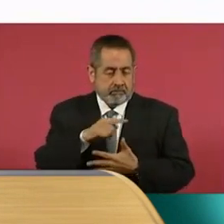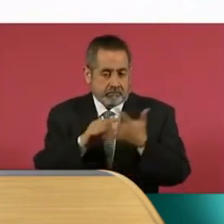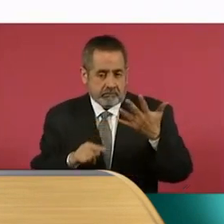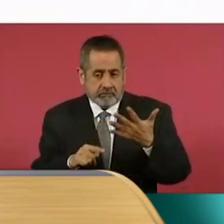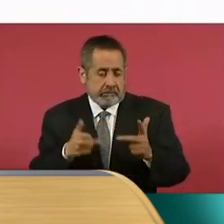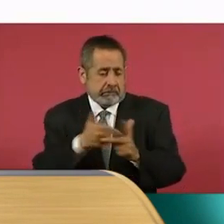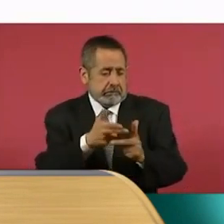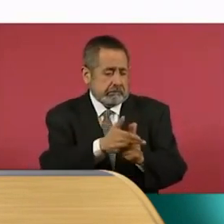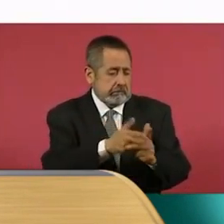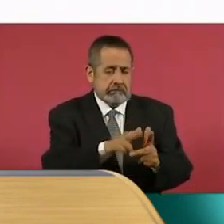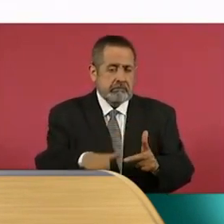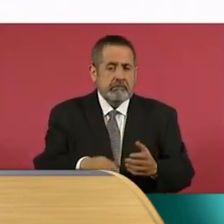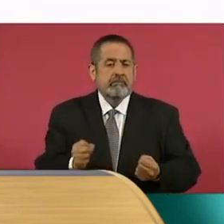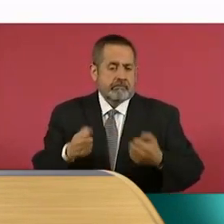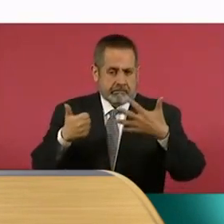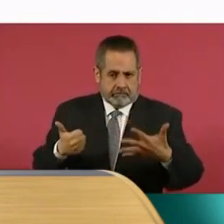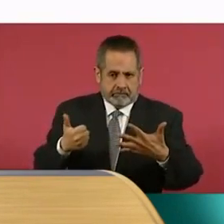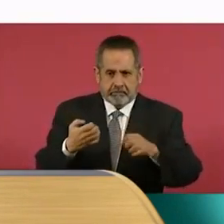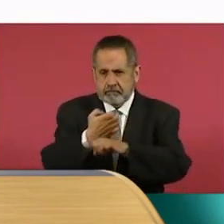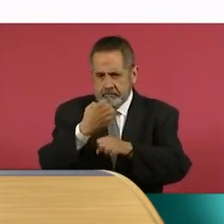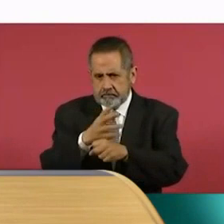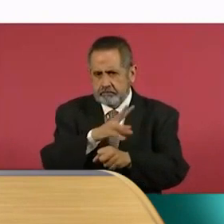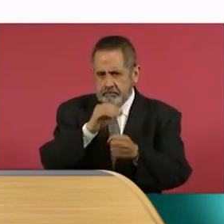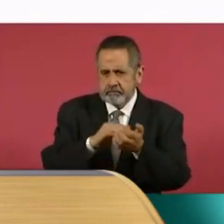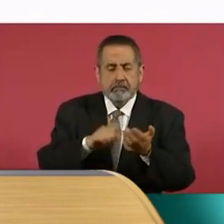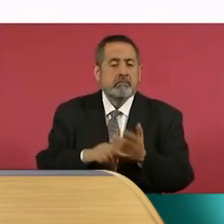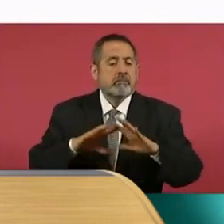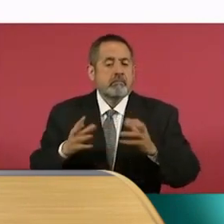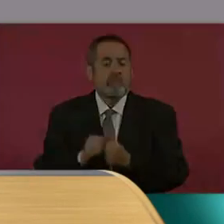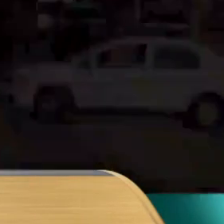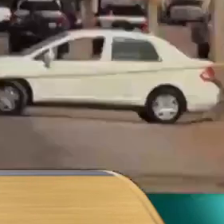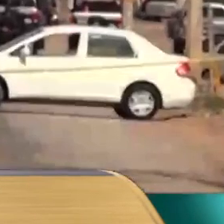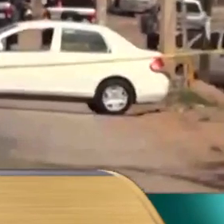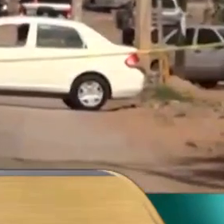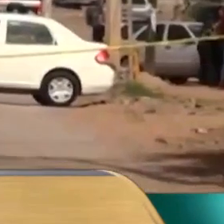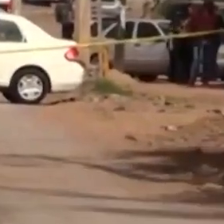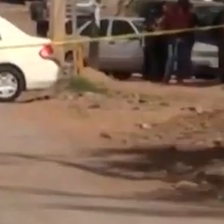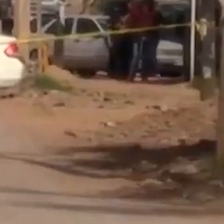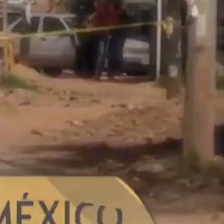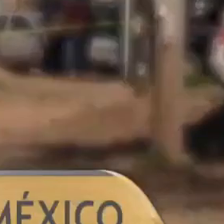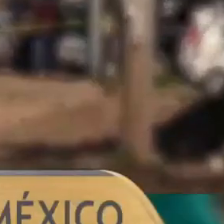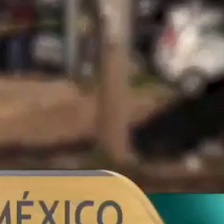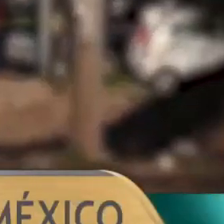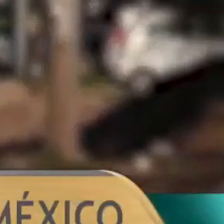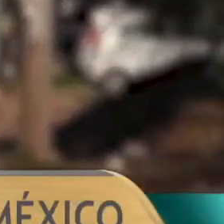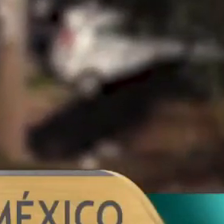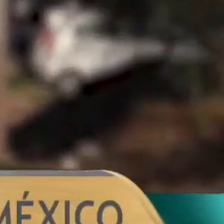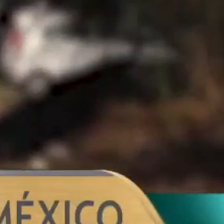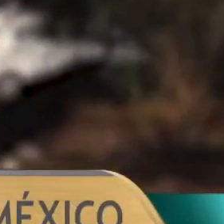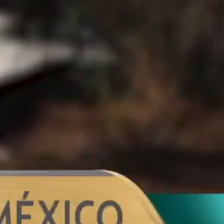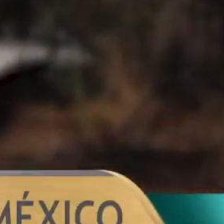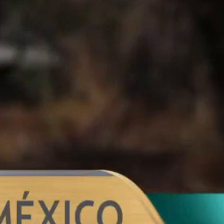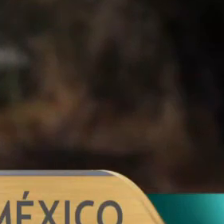de homicidios dolosos, estas 6 entidades concentran el 47%. Para que se dé una idea, en 2018 el estado